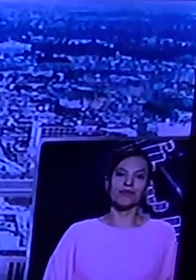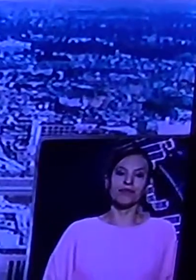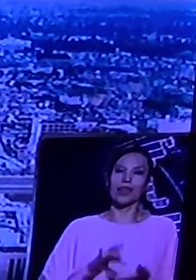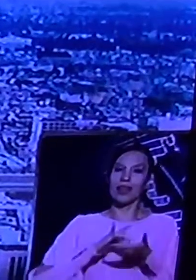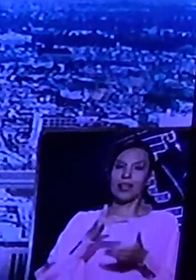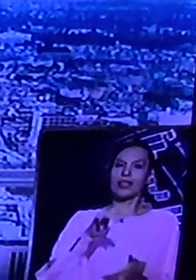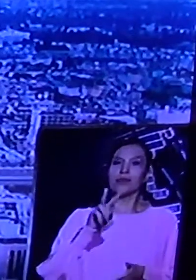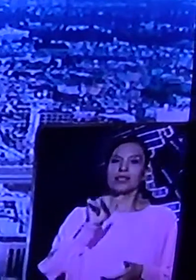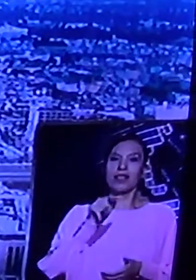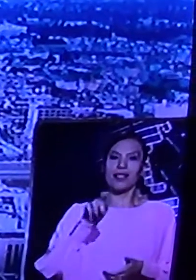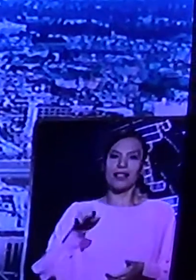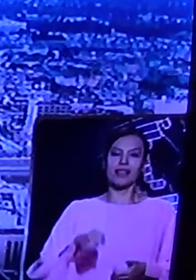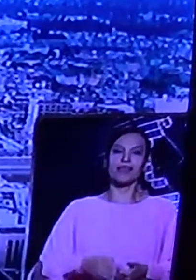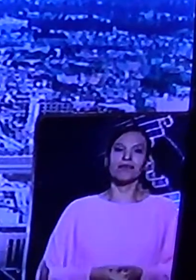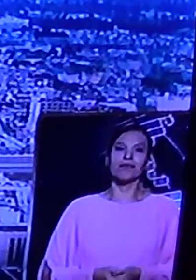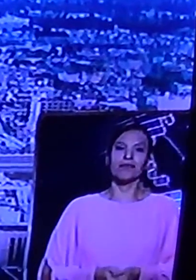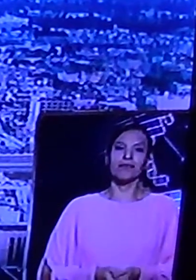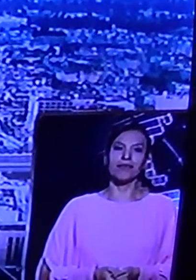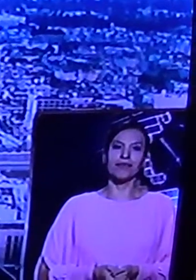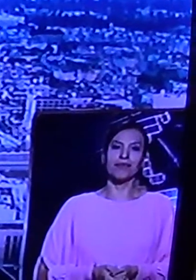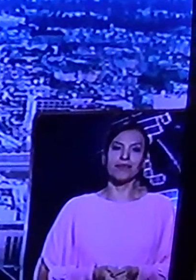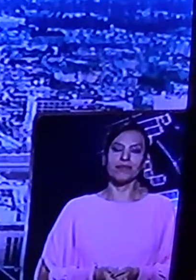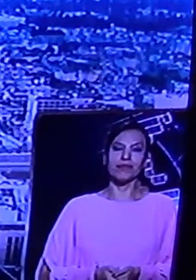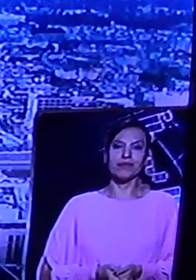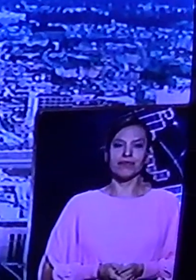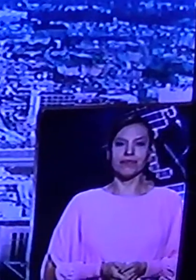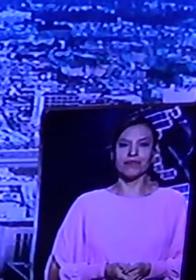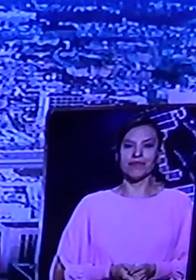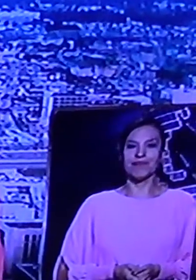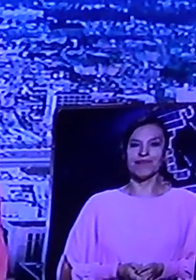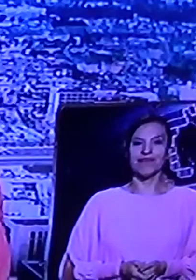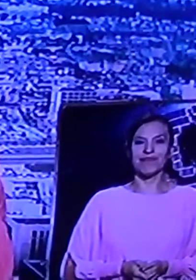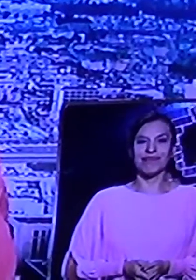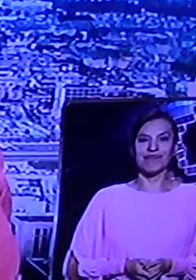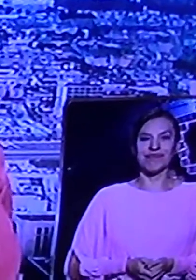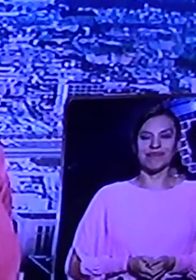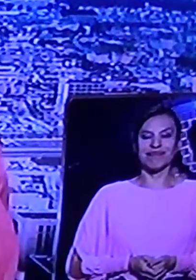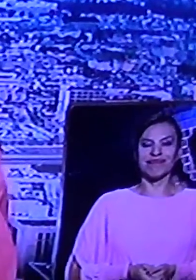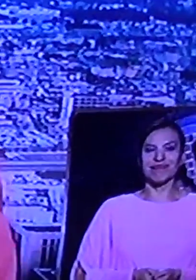Gracias, Vicente López Segura. Gracias, Marilu. Hasta el lunes.